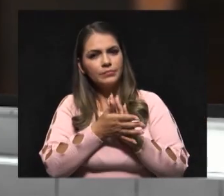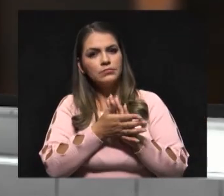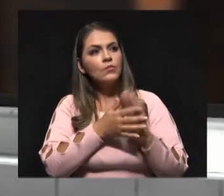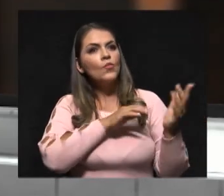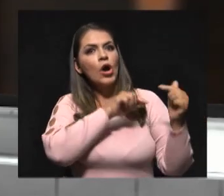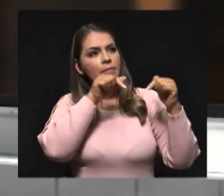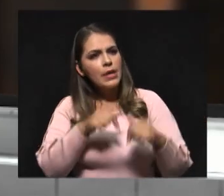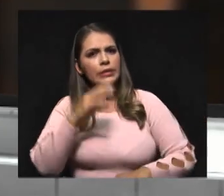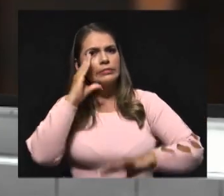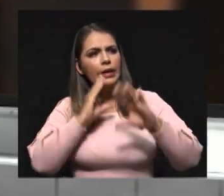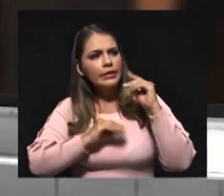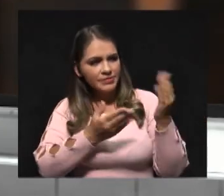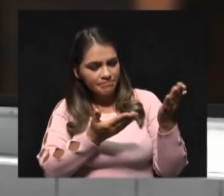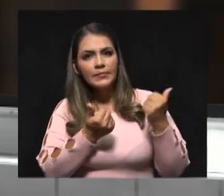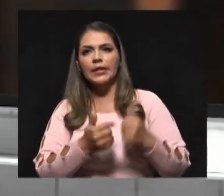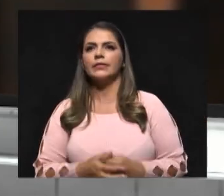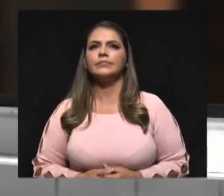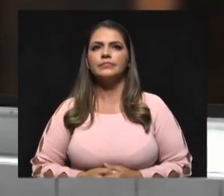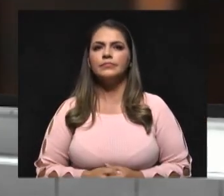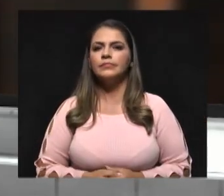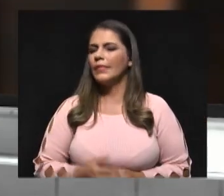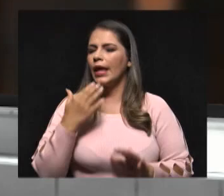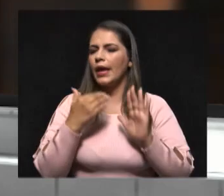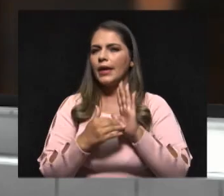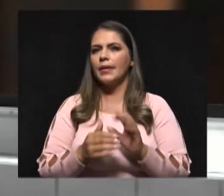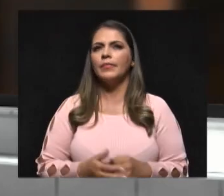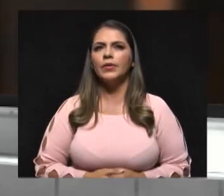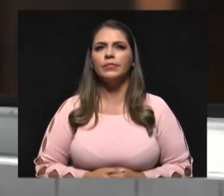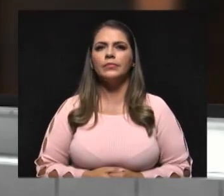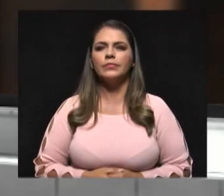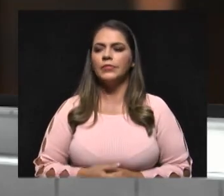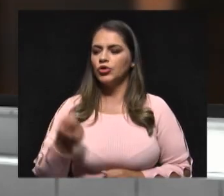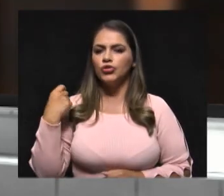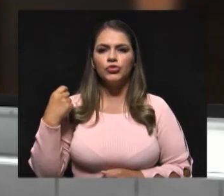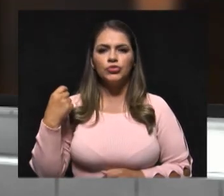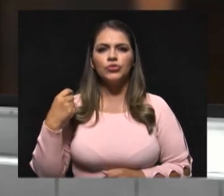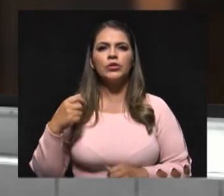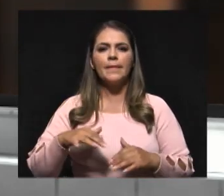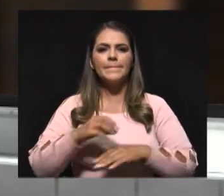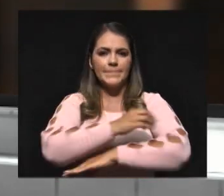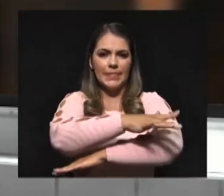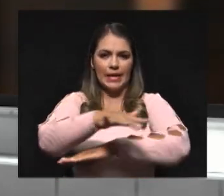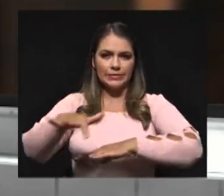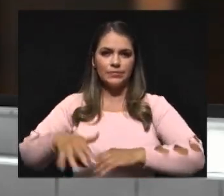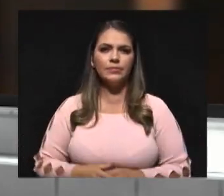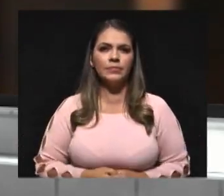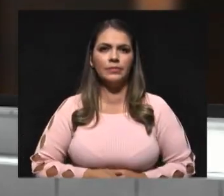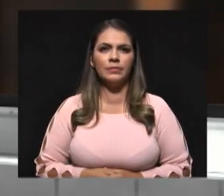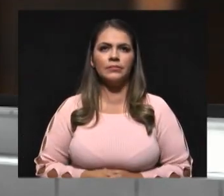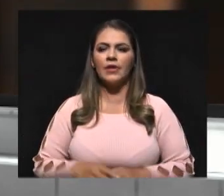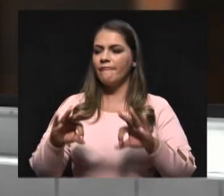que usted viva esta experiencia como nosotros un ejemplo muy corto eso yo acabo de llegar de playa y estábamos